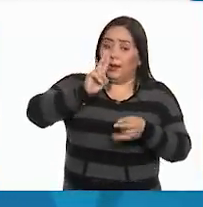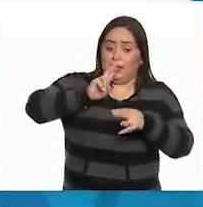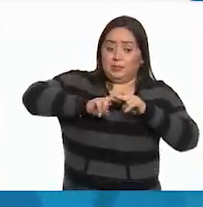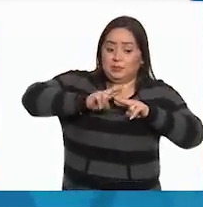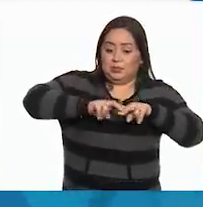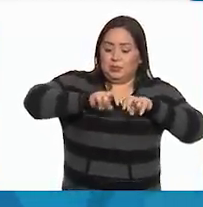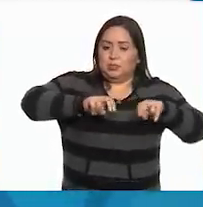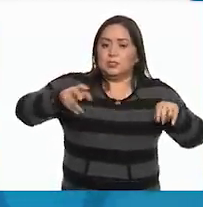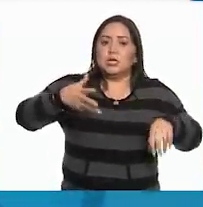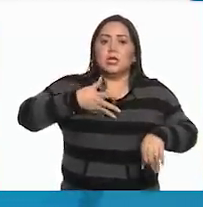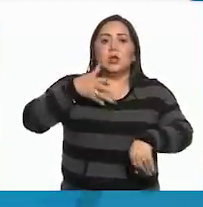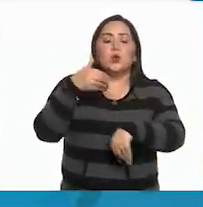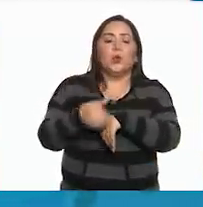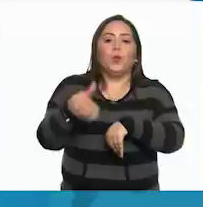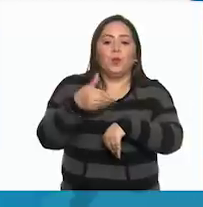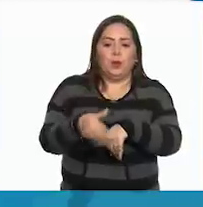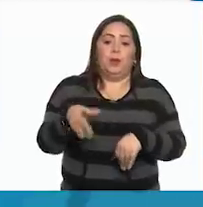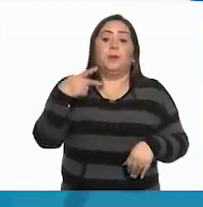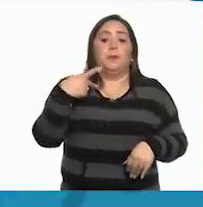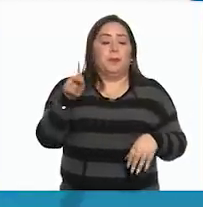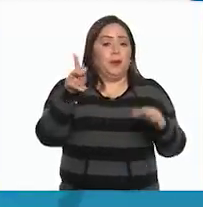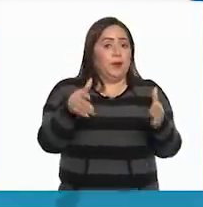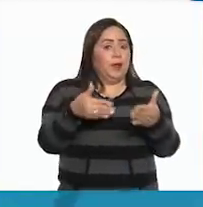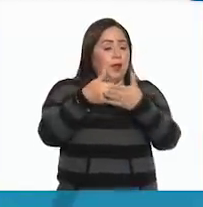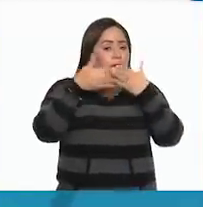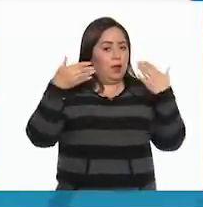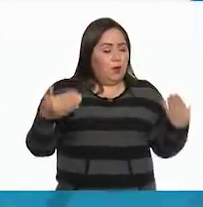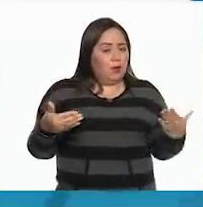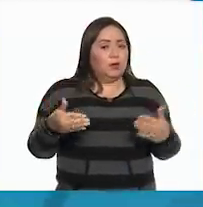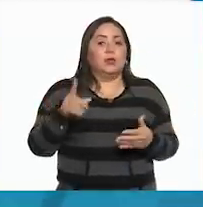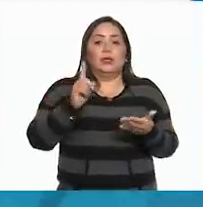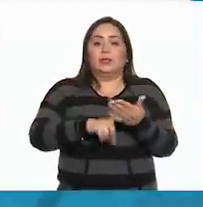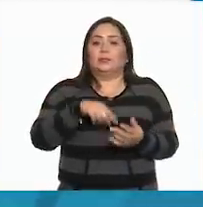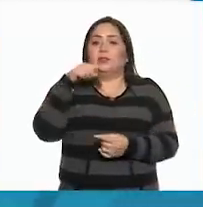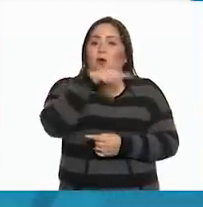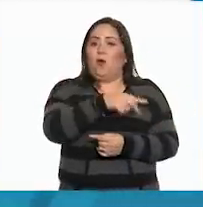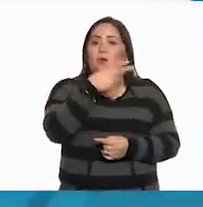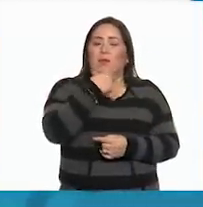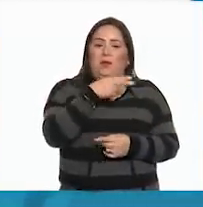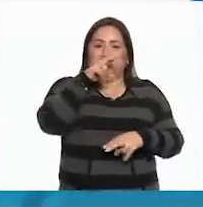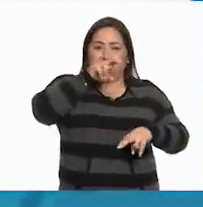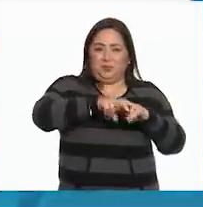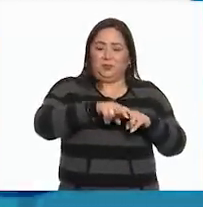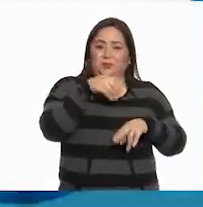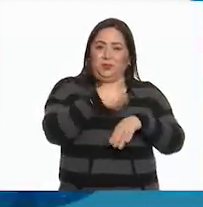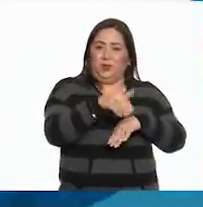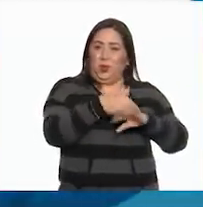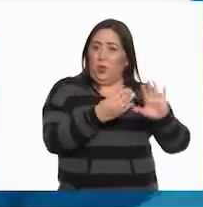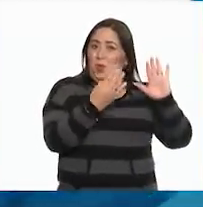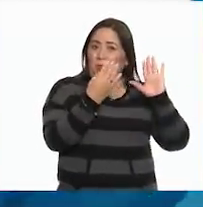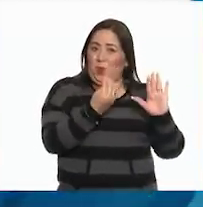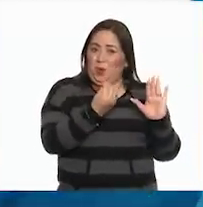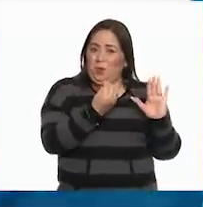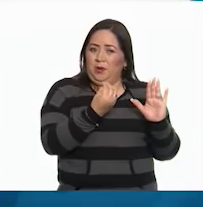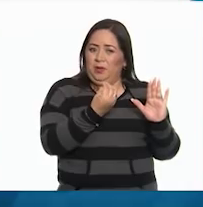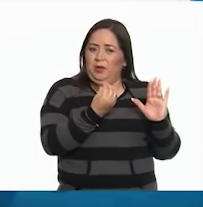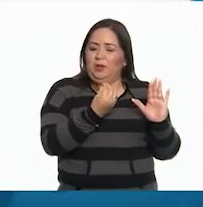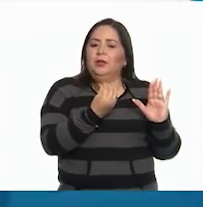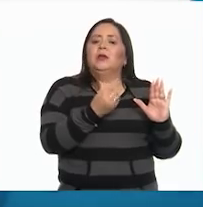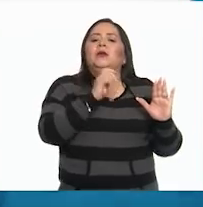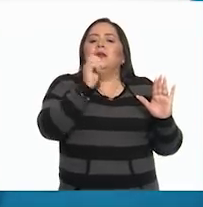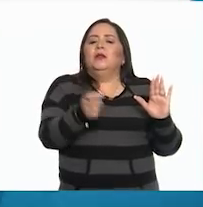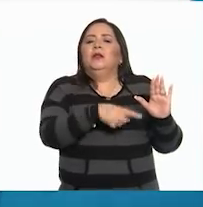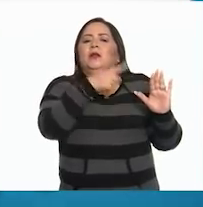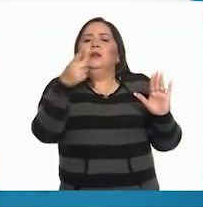asientos están numerados. Ahora, bien, si don Leopoldo está ocupando el asiento número 9, ¿qué lugar